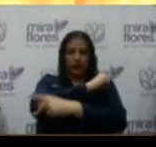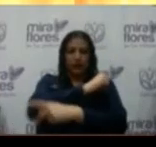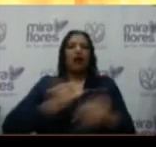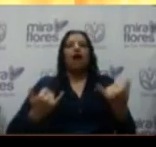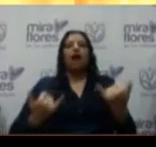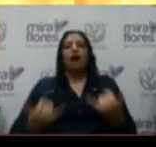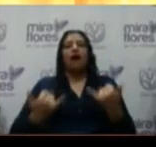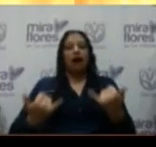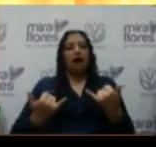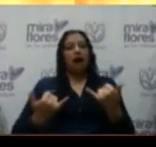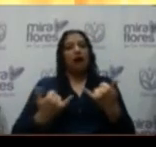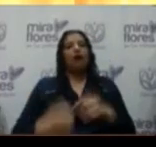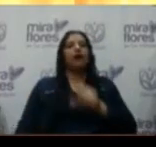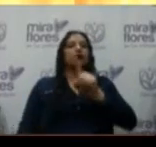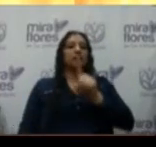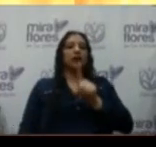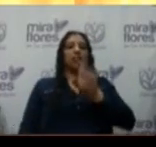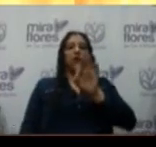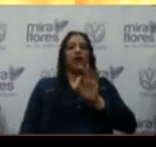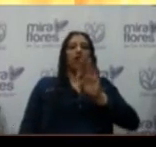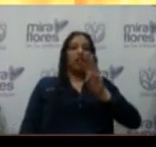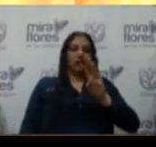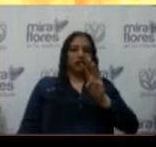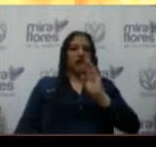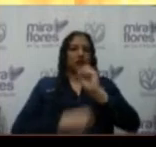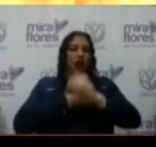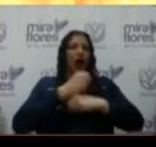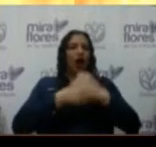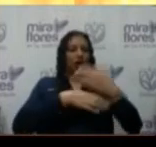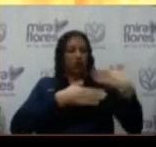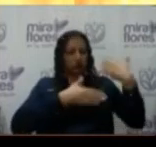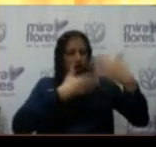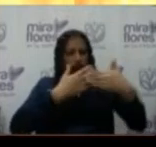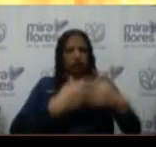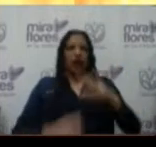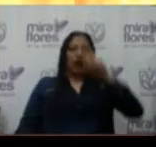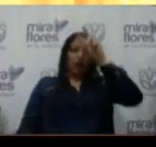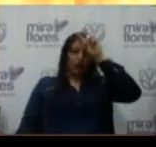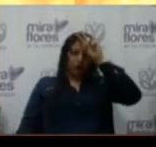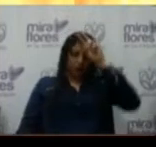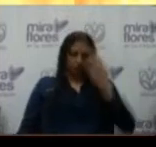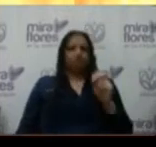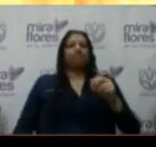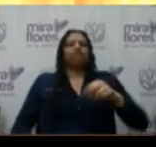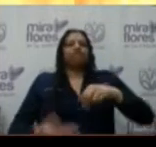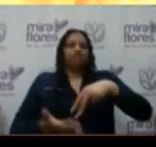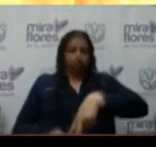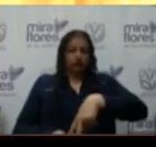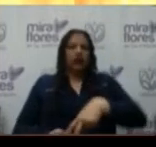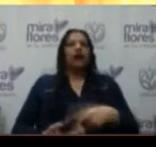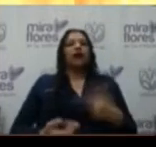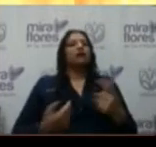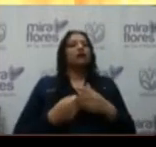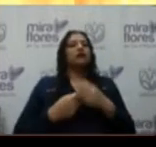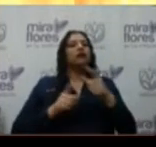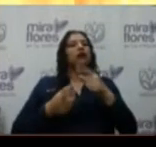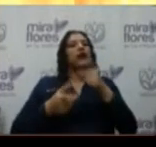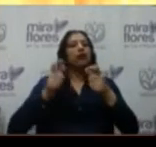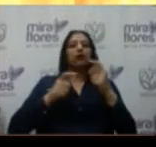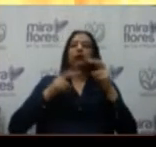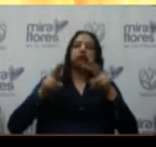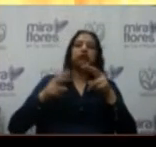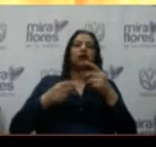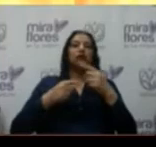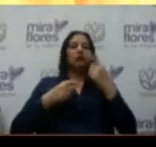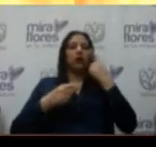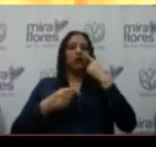Actualmente, 196 años después, el Perú se posesiona en un lugar que destaca en toda su historia.